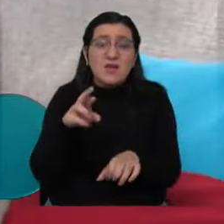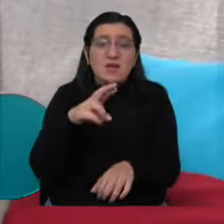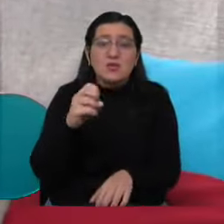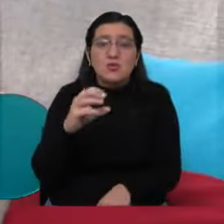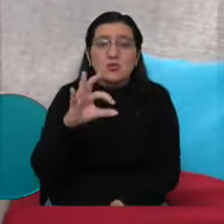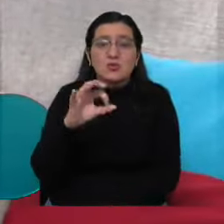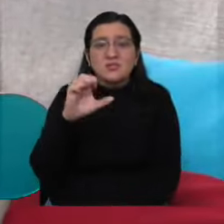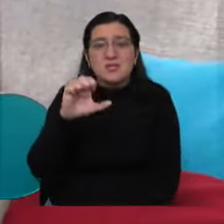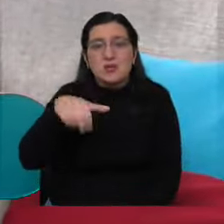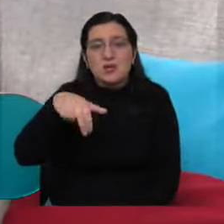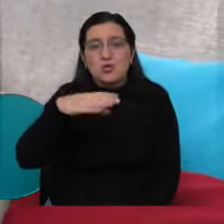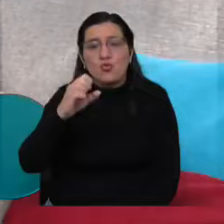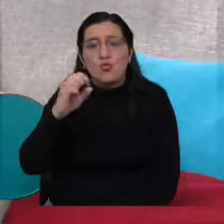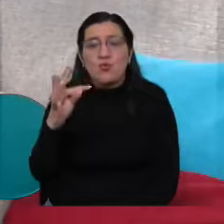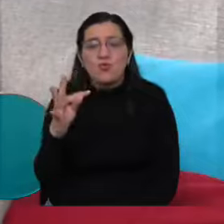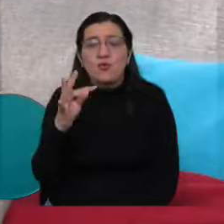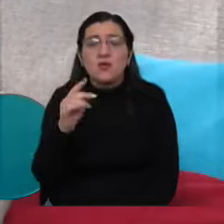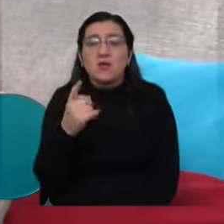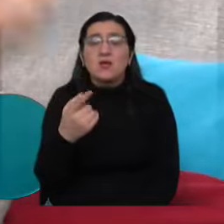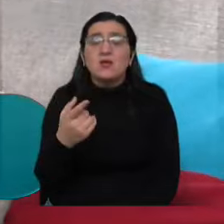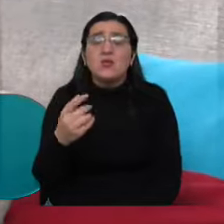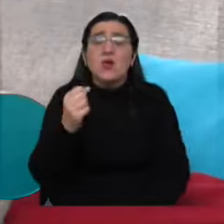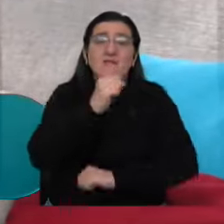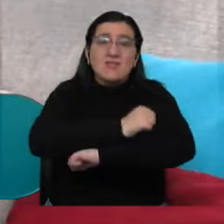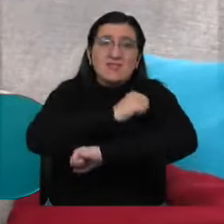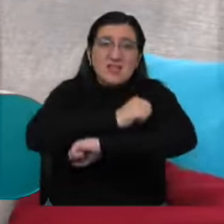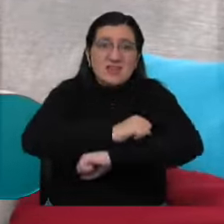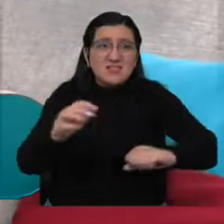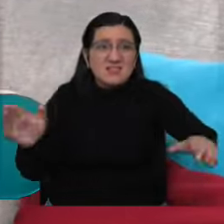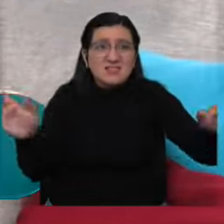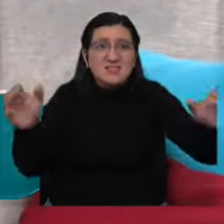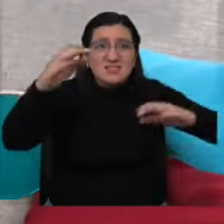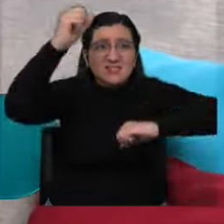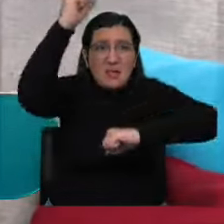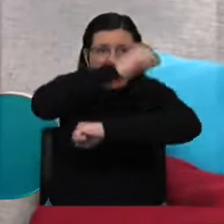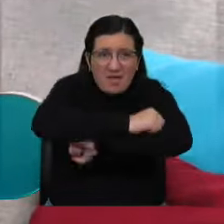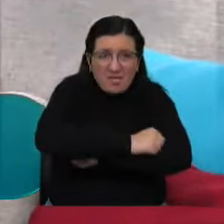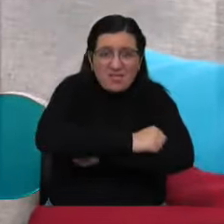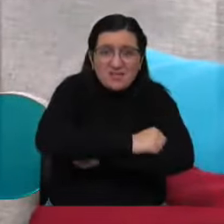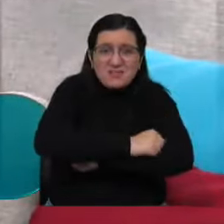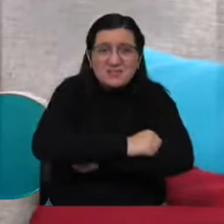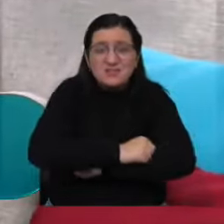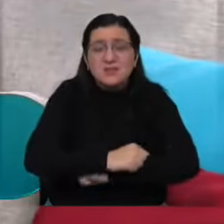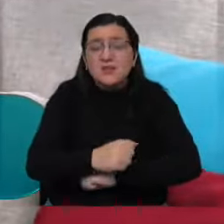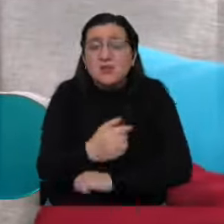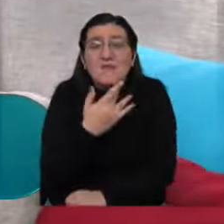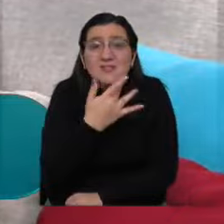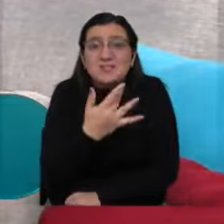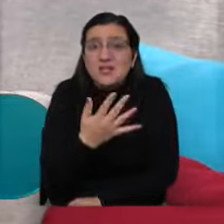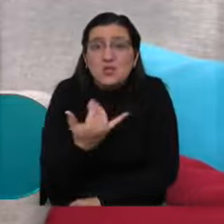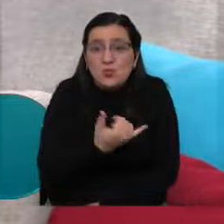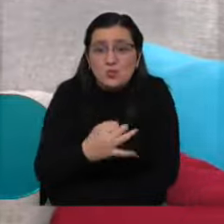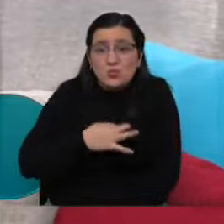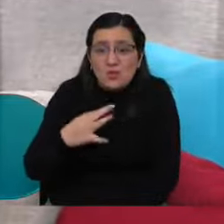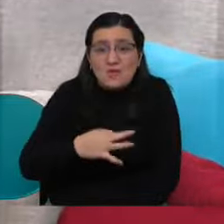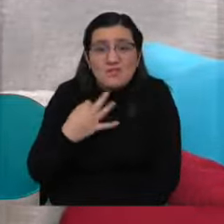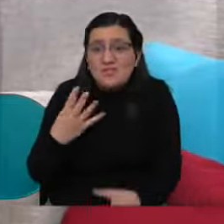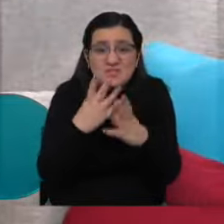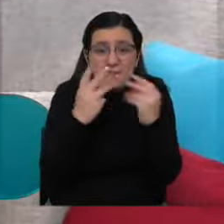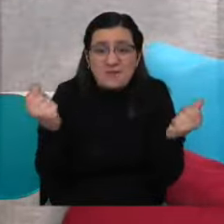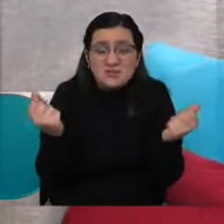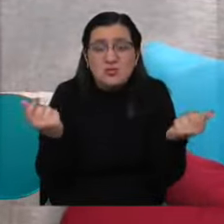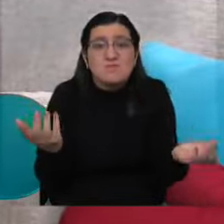octubre exactamente tenía las ventanas tapiadas un espejo cubierto Y esa belleza que también tuvo durante toda su vida obviamente también había desaparecido por la